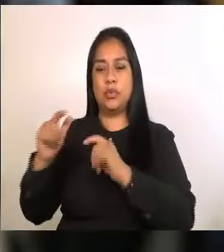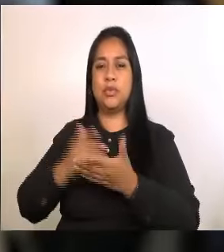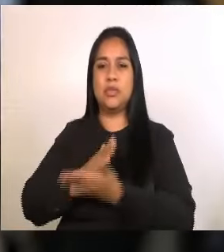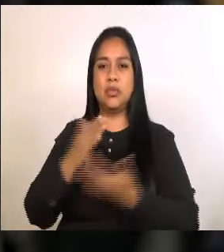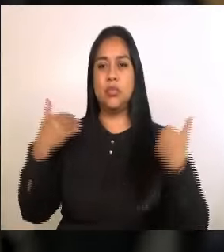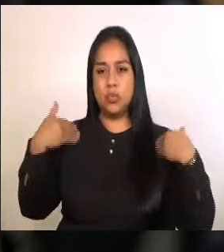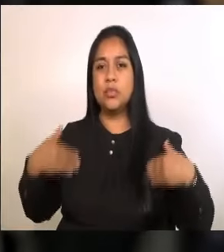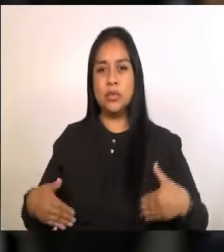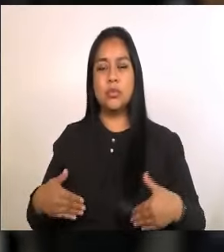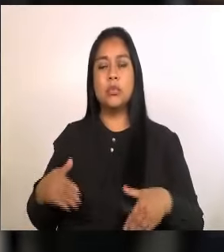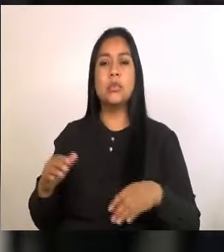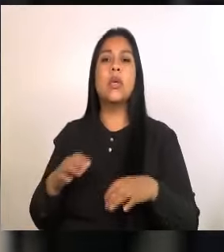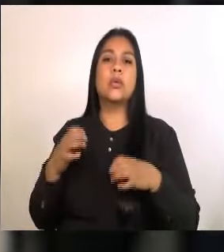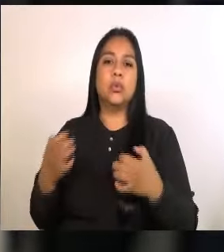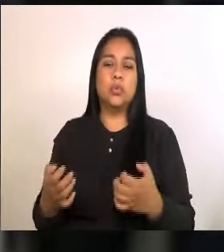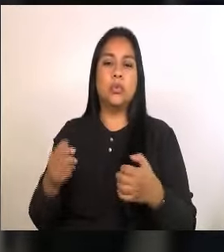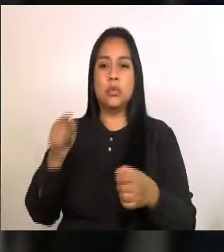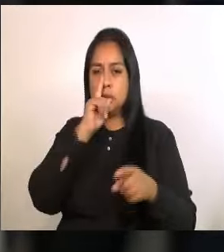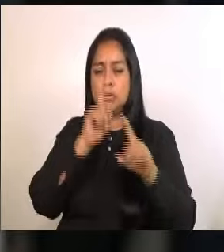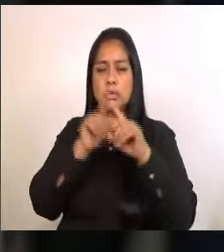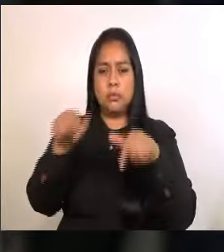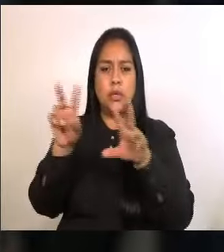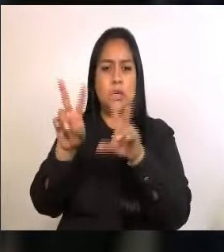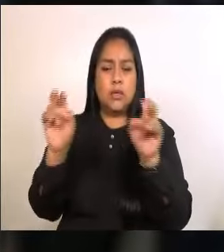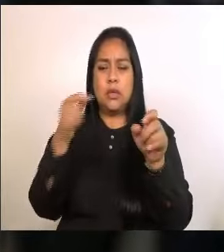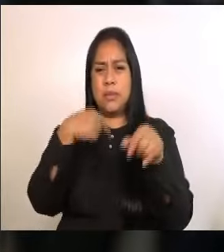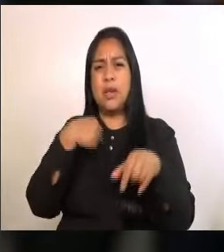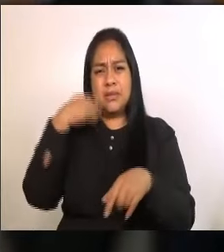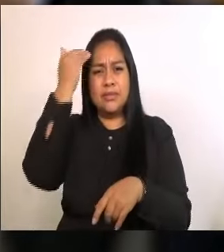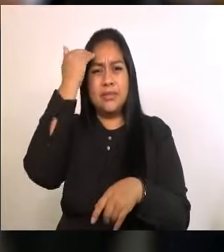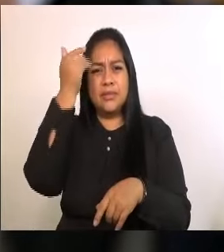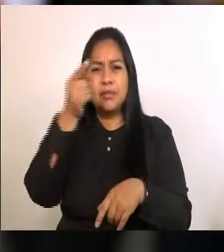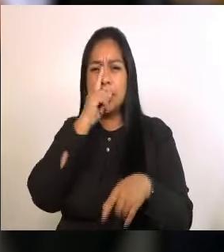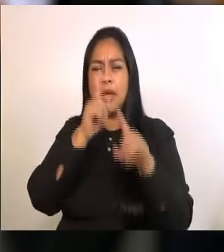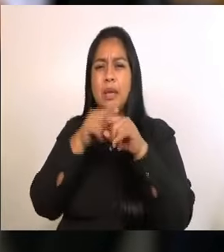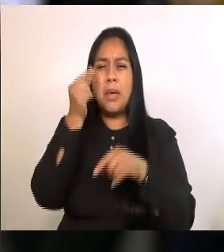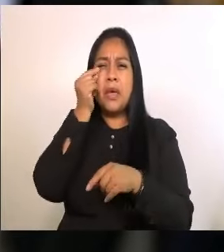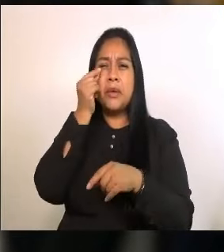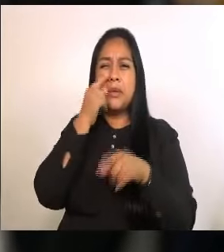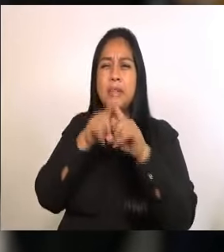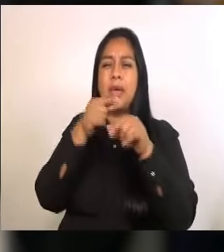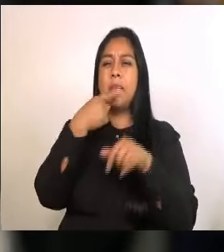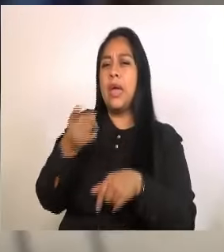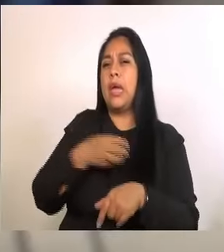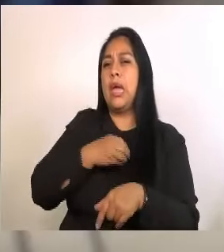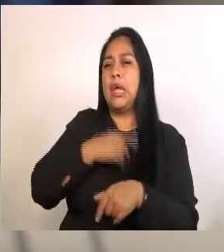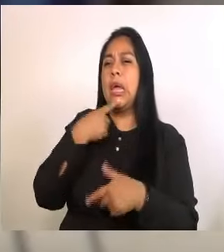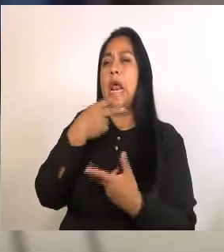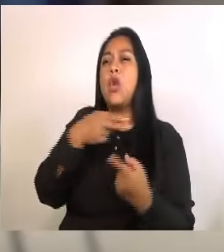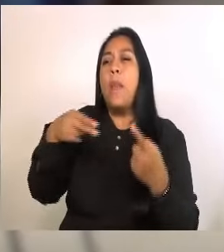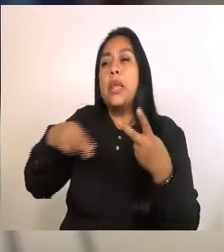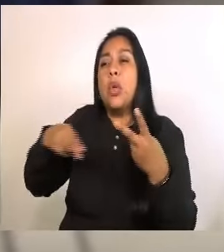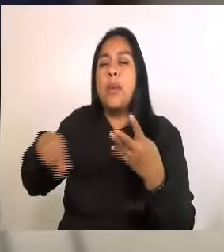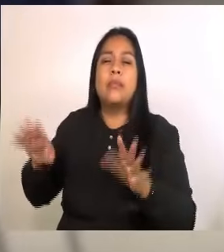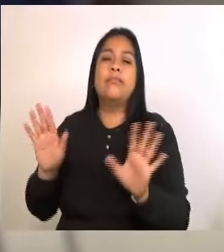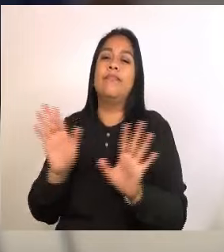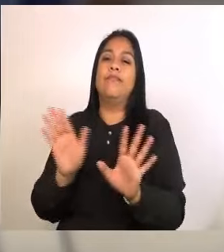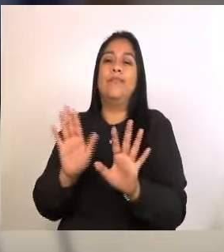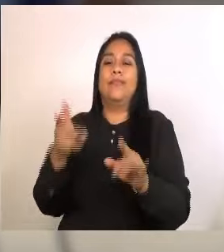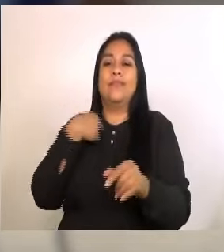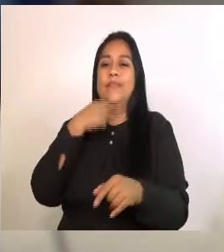también. Entonces, incluso el tema, yo sé que la curiosidad incluso llega a querer obtener nombres de estas personas, pero